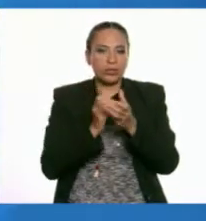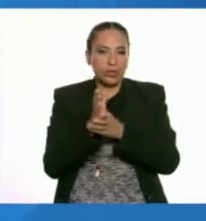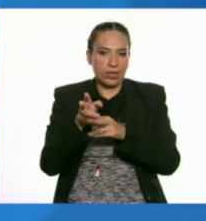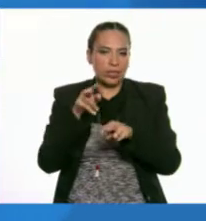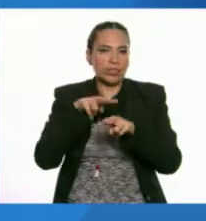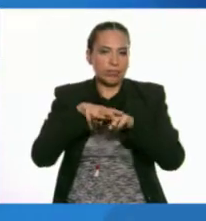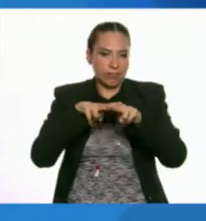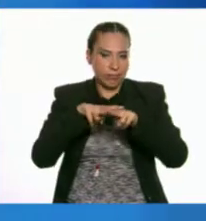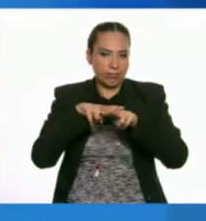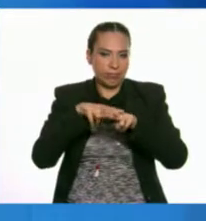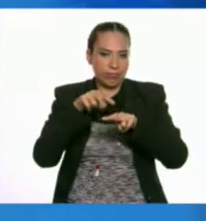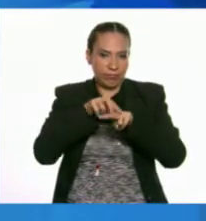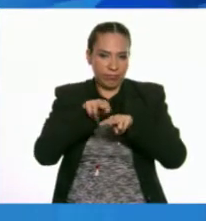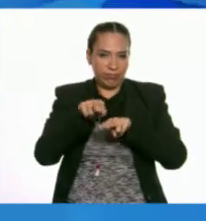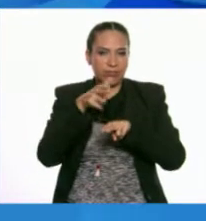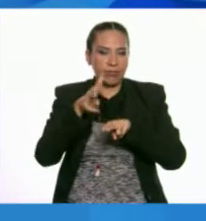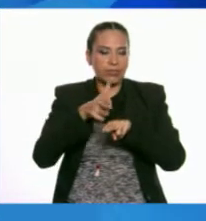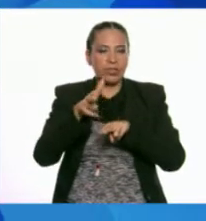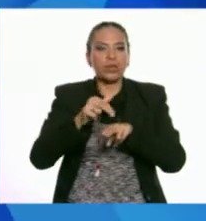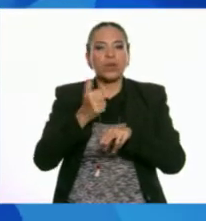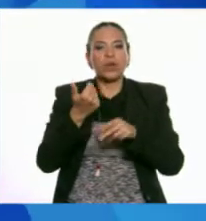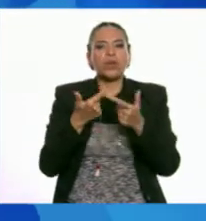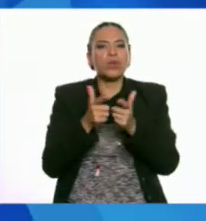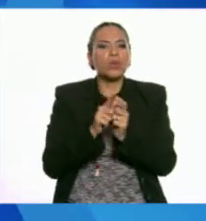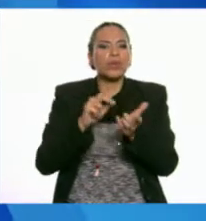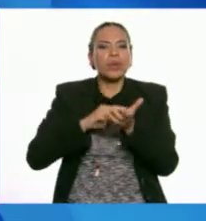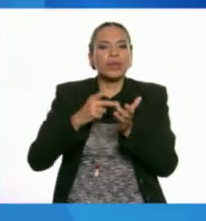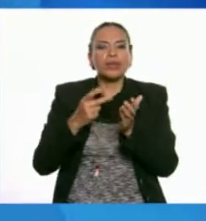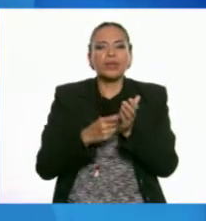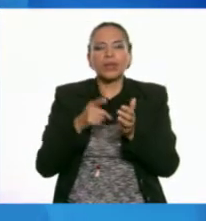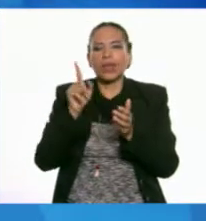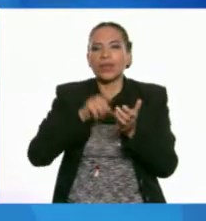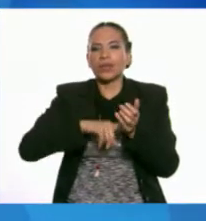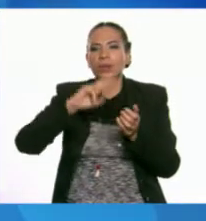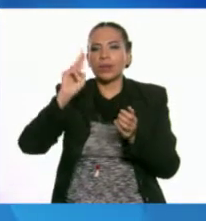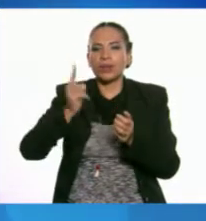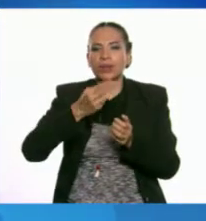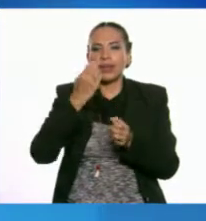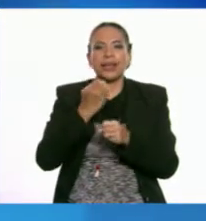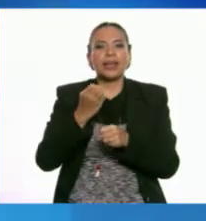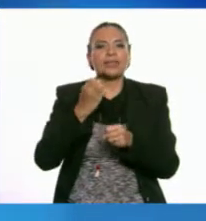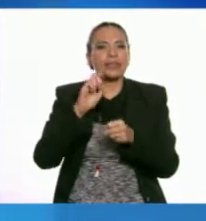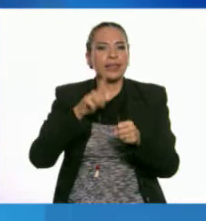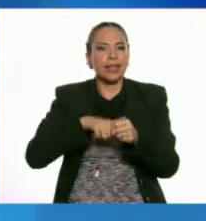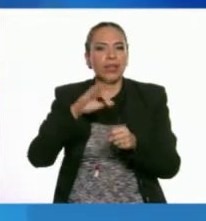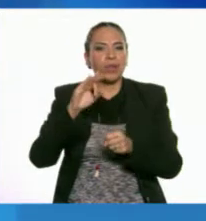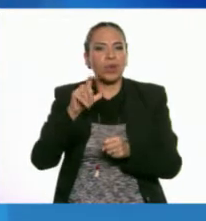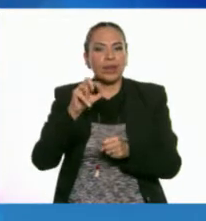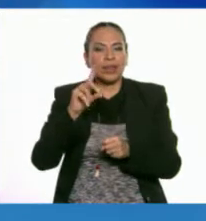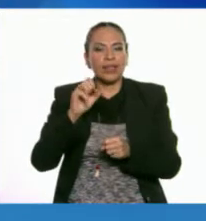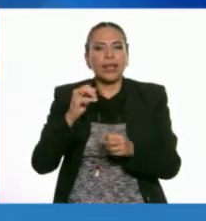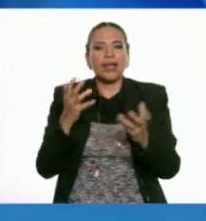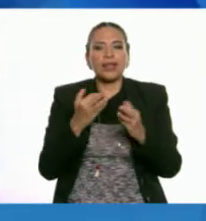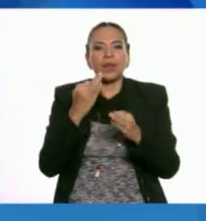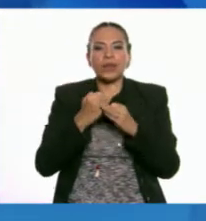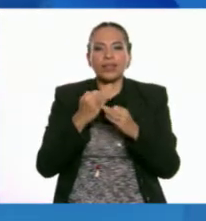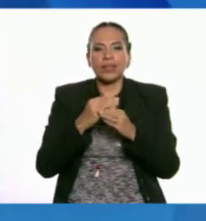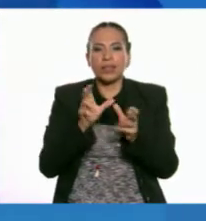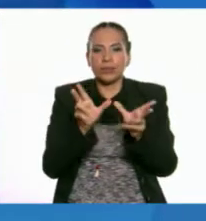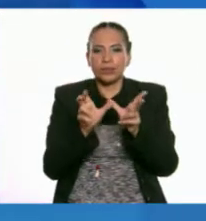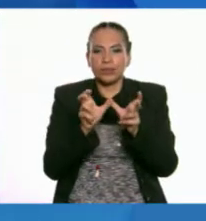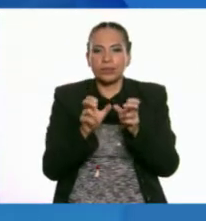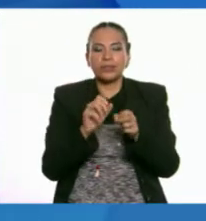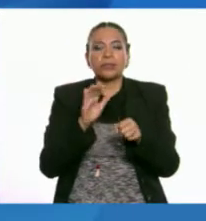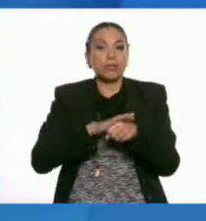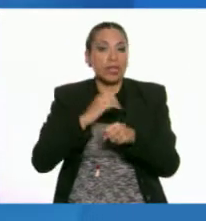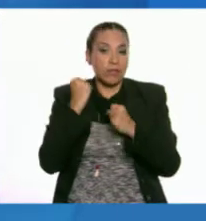tren de sus vías. Un grupo de ingenieros estacionados en la Universidad Estatal de Florida creó recientemente al imán